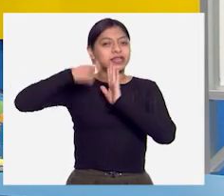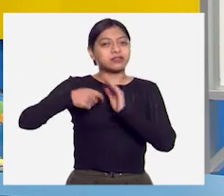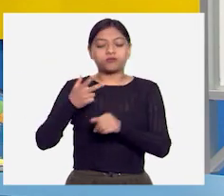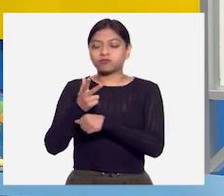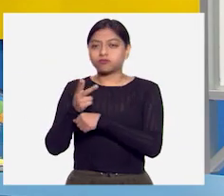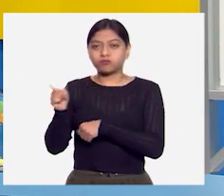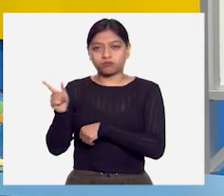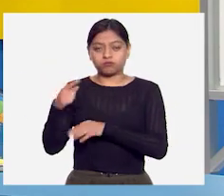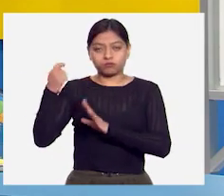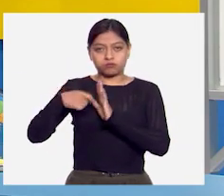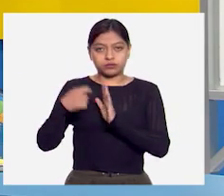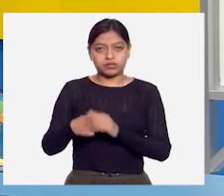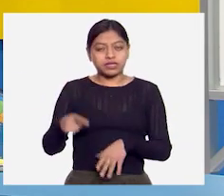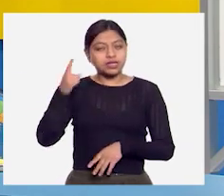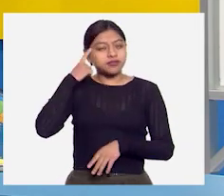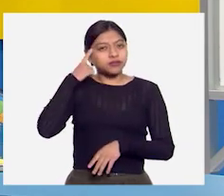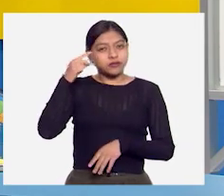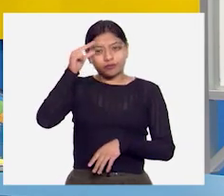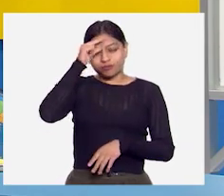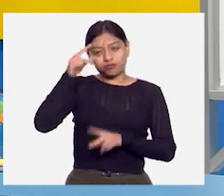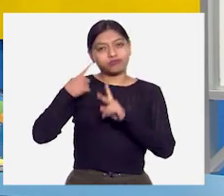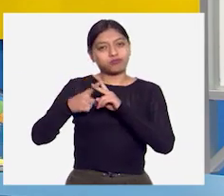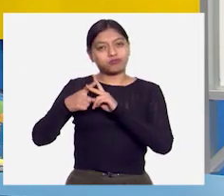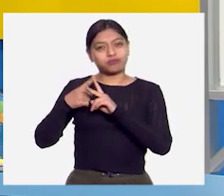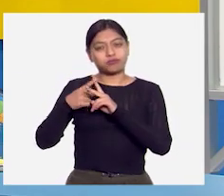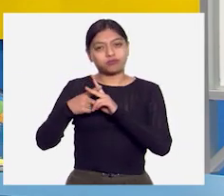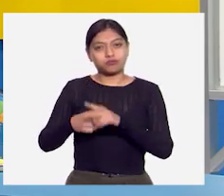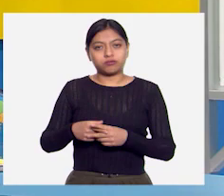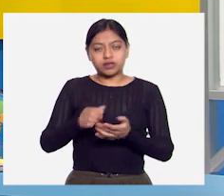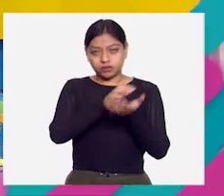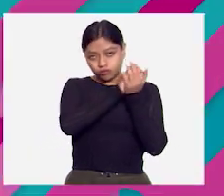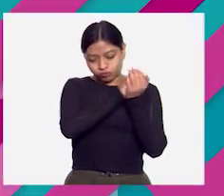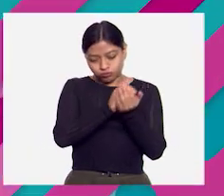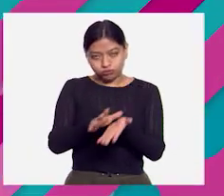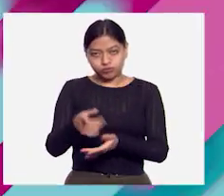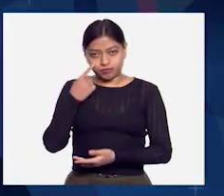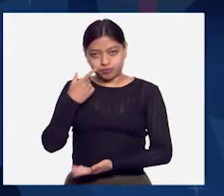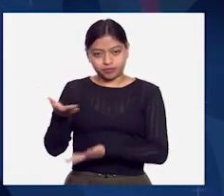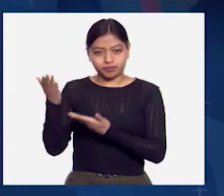el equipo de los genios matemáticos de la tirada de sus dados.